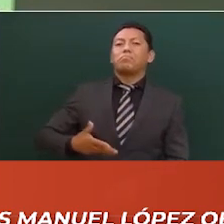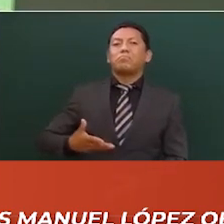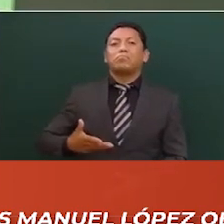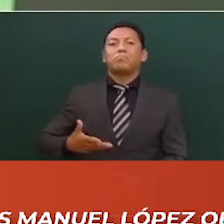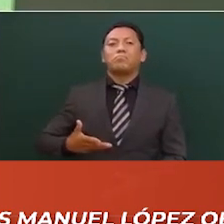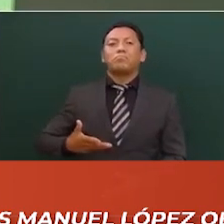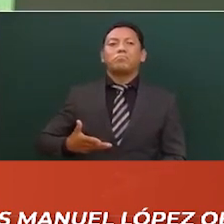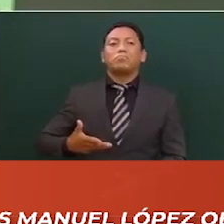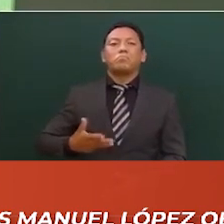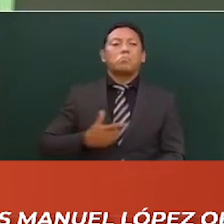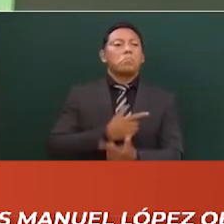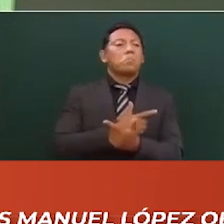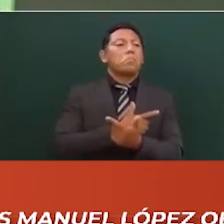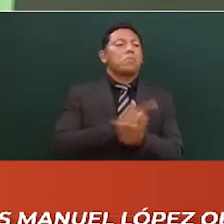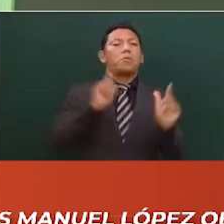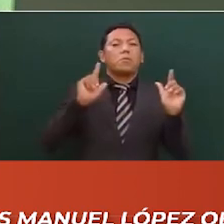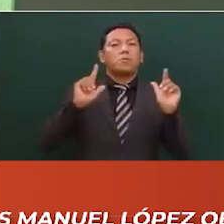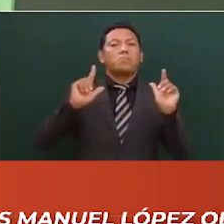de actuar con libertad.